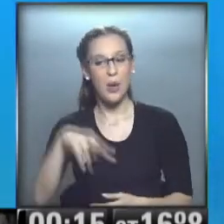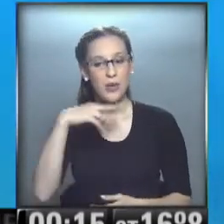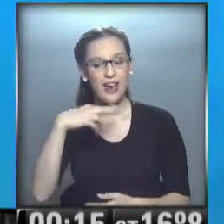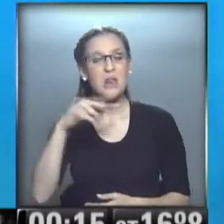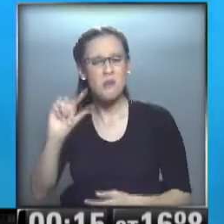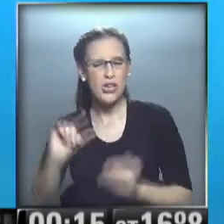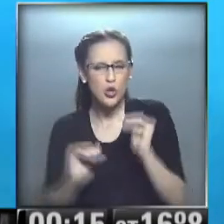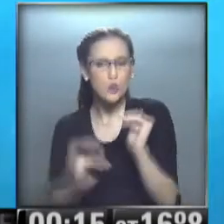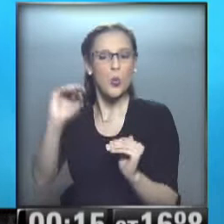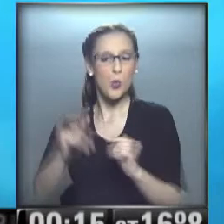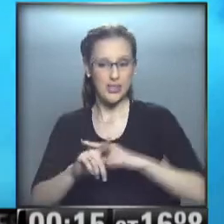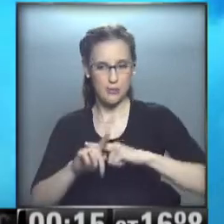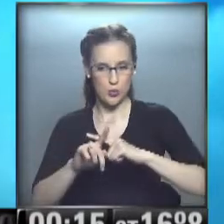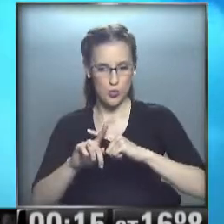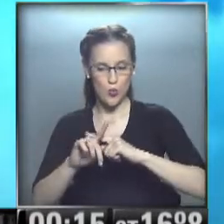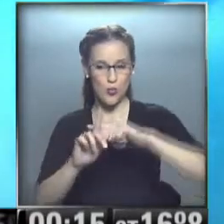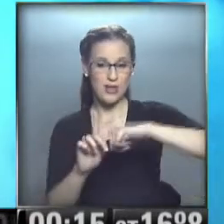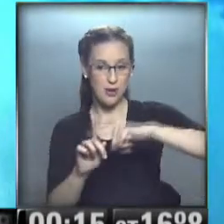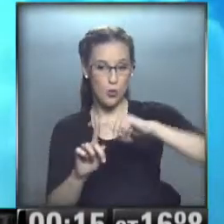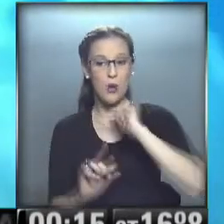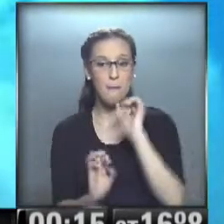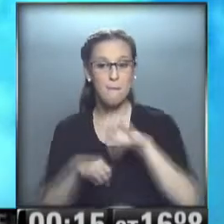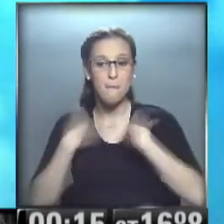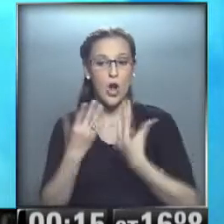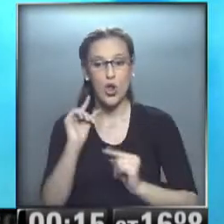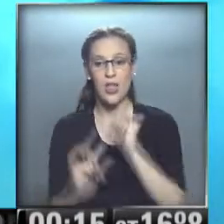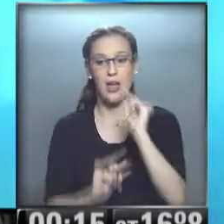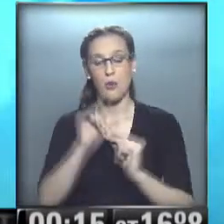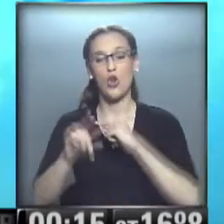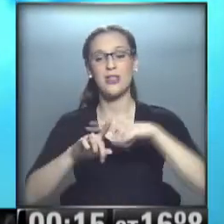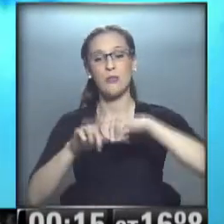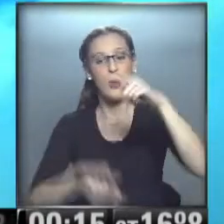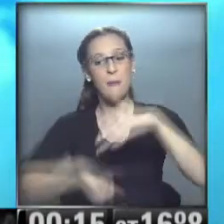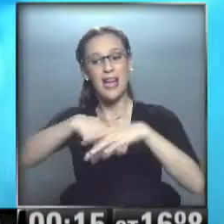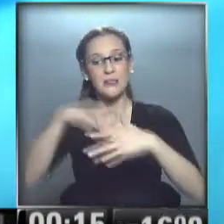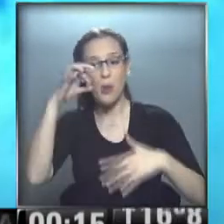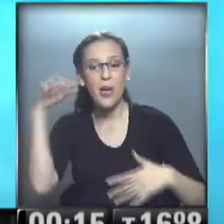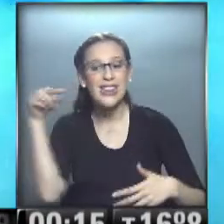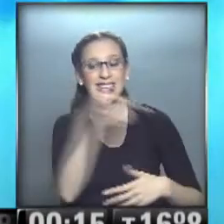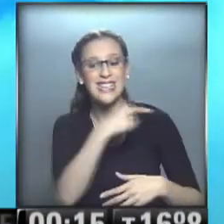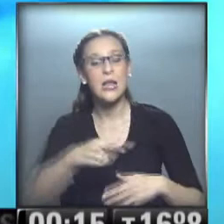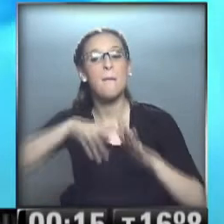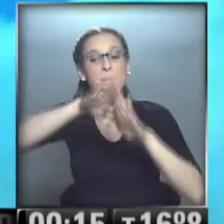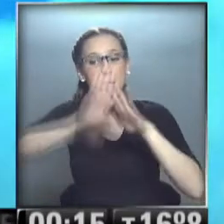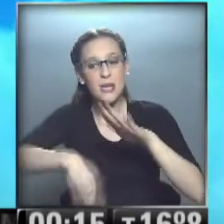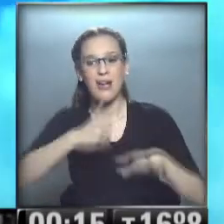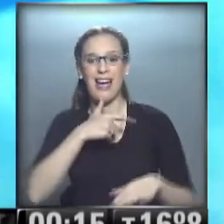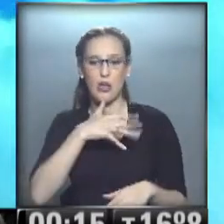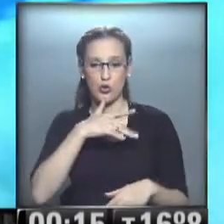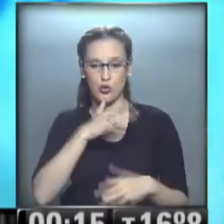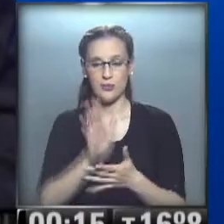más la temperatura, va a ir mejorando el tiempo poco a poco y la máxima que se prevé es de 27 y la mínima de